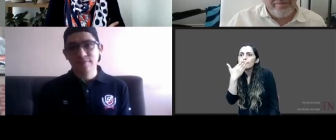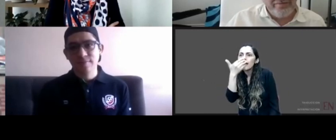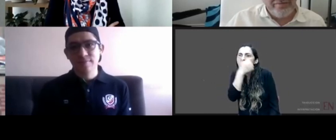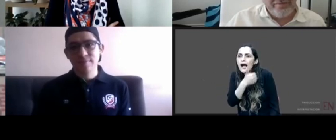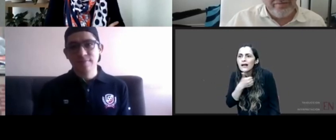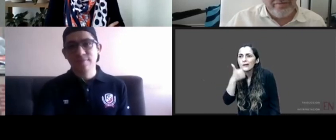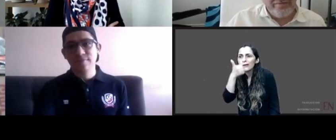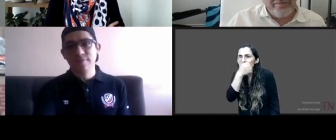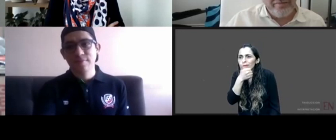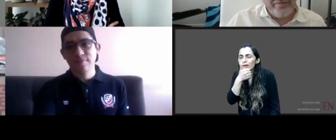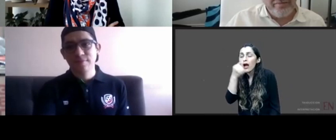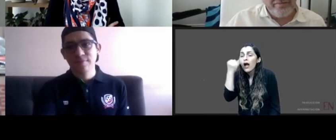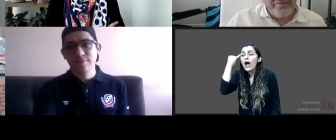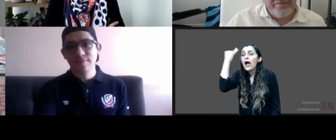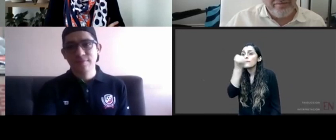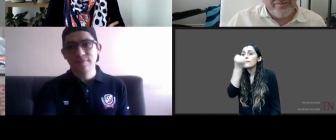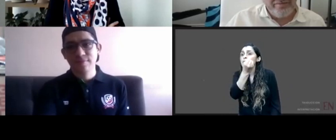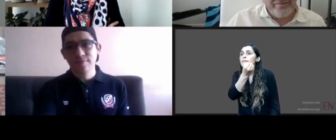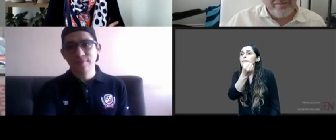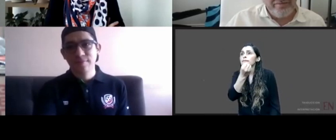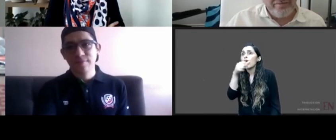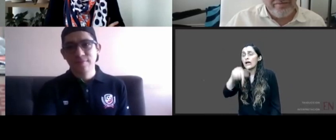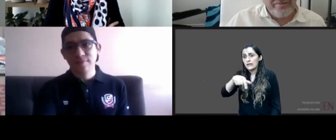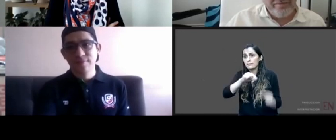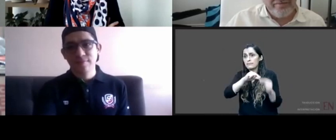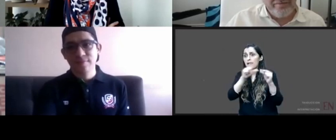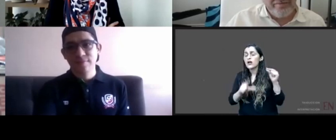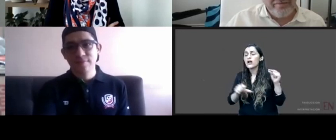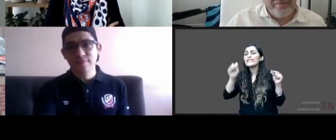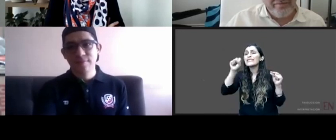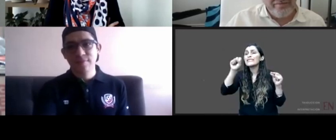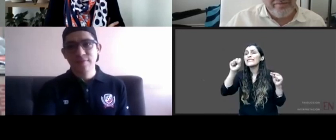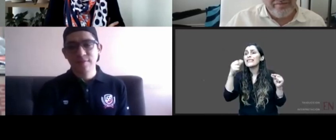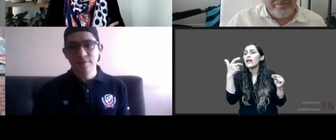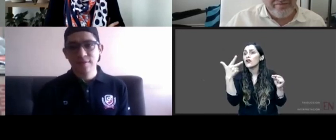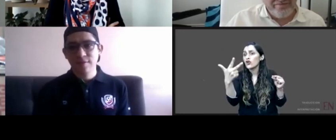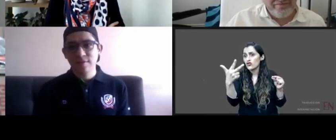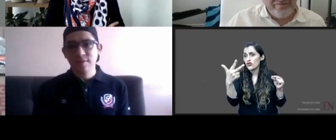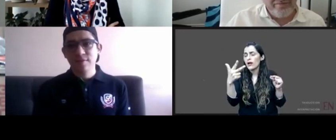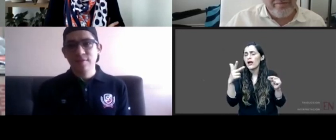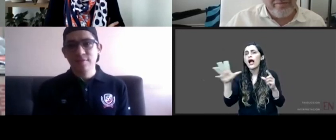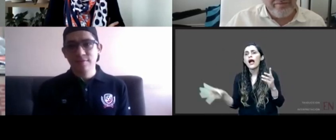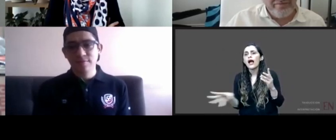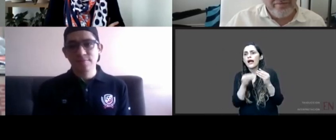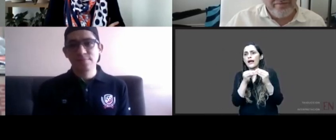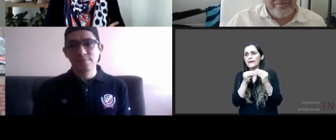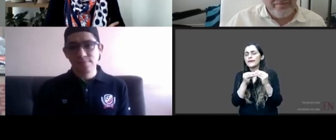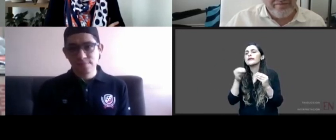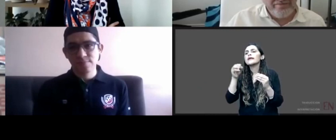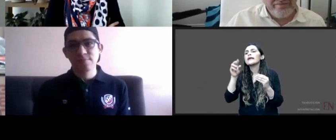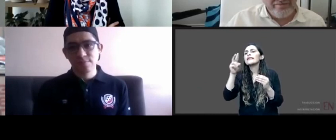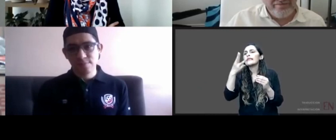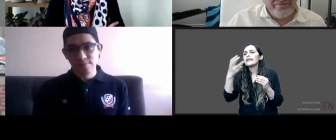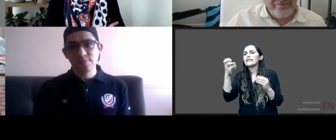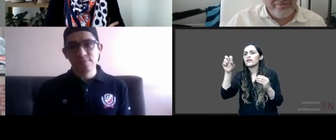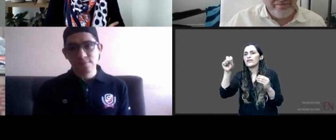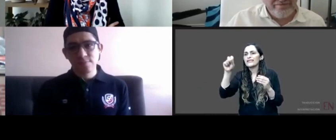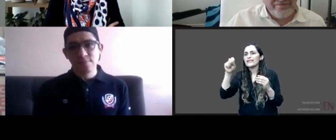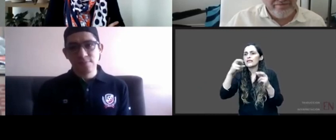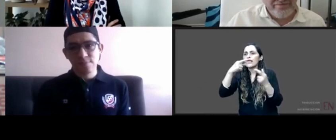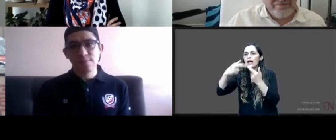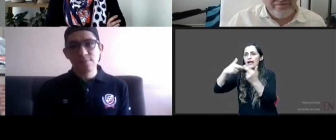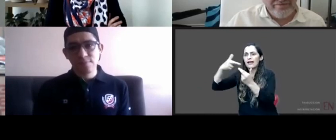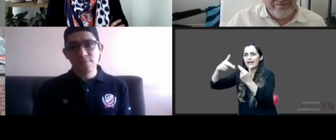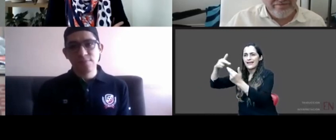son 68 lenguas indígenas más 360 variantes. Entonces yo creo